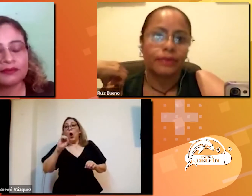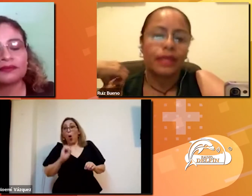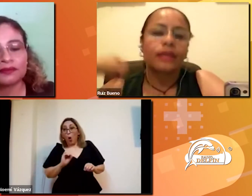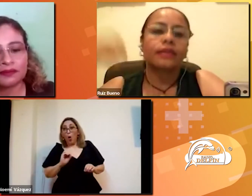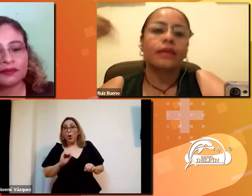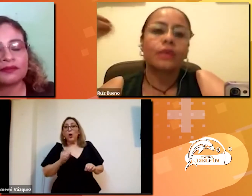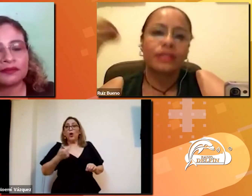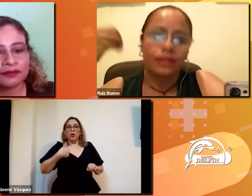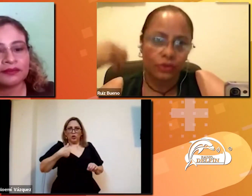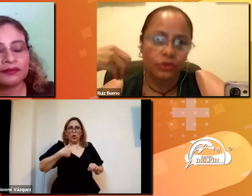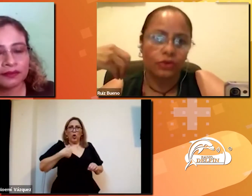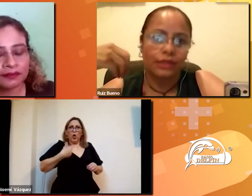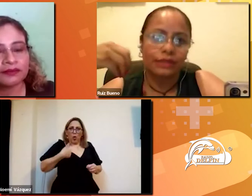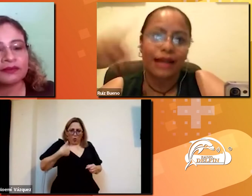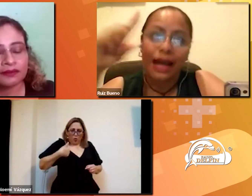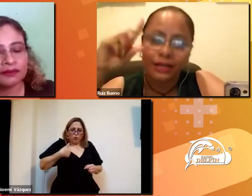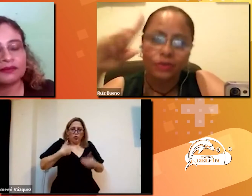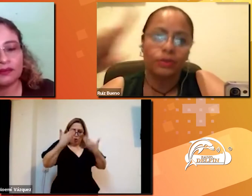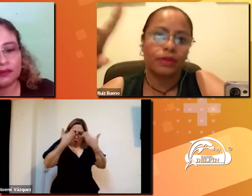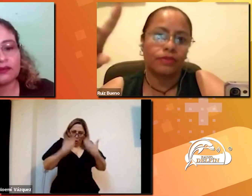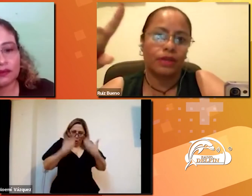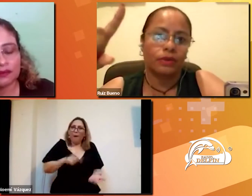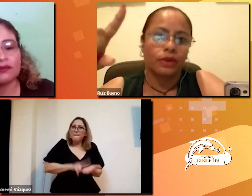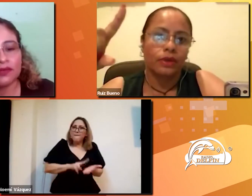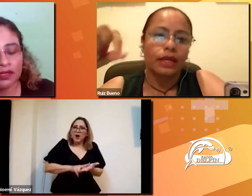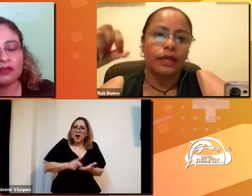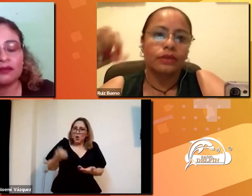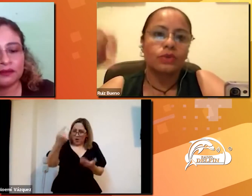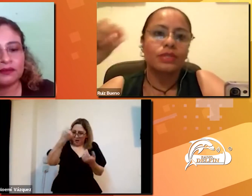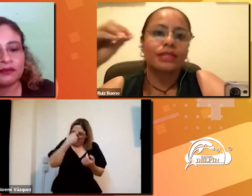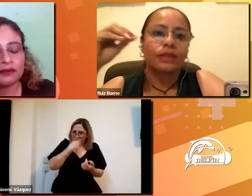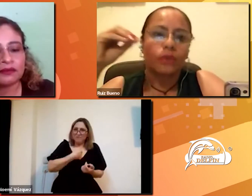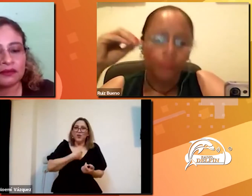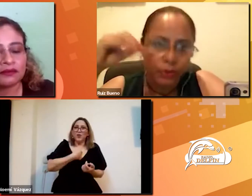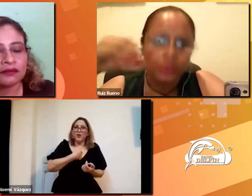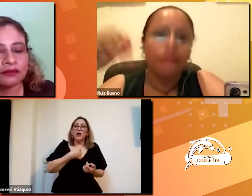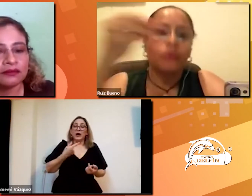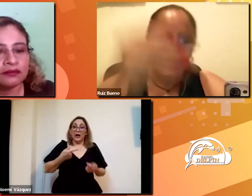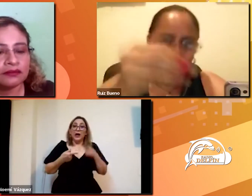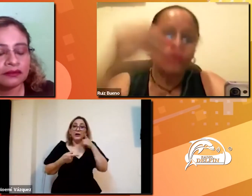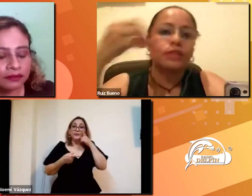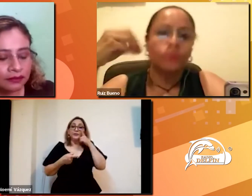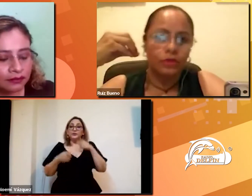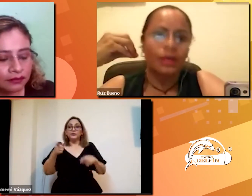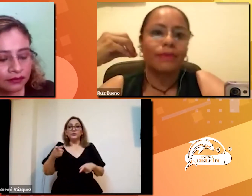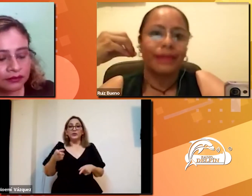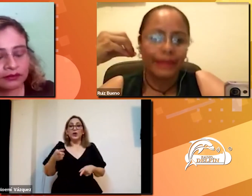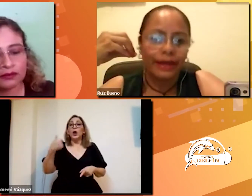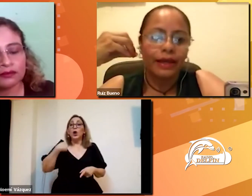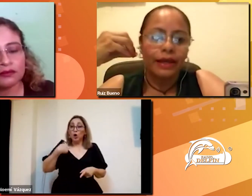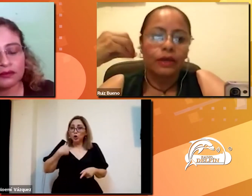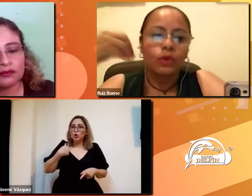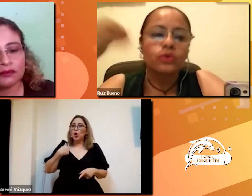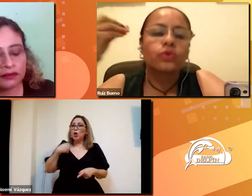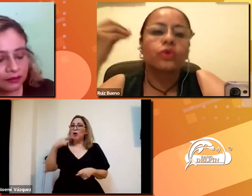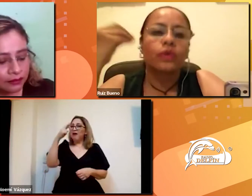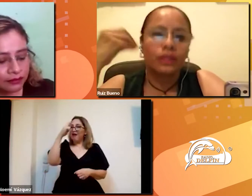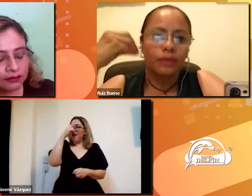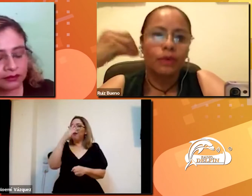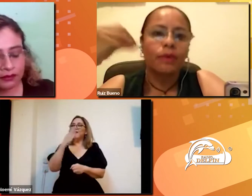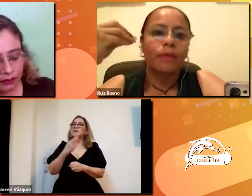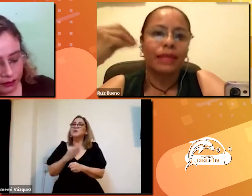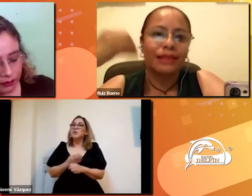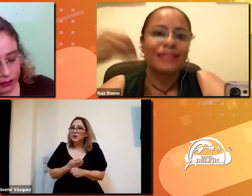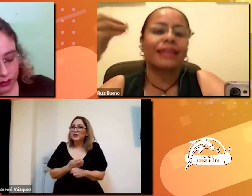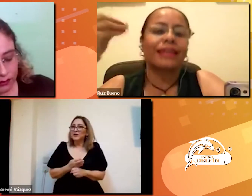vida, de nuestras emociones. A eso me refiero. Entonces, por tanto, soy responsable de